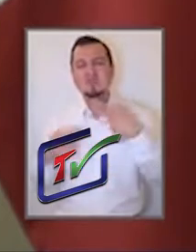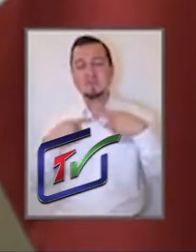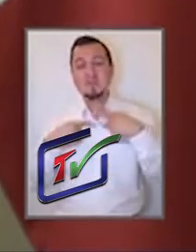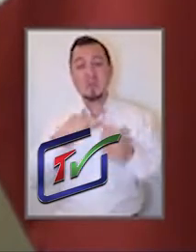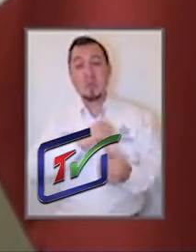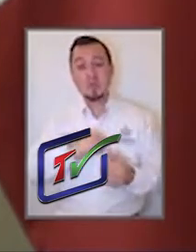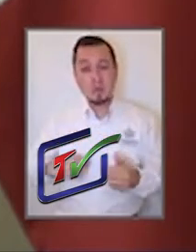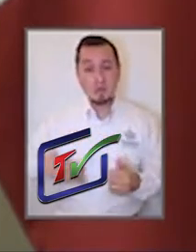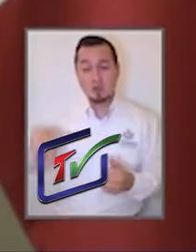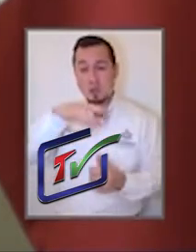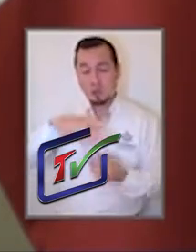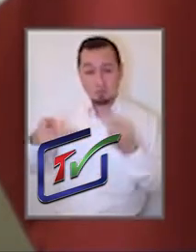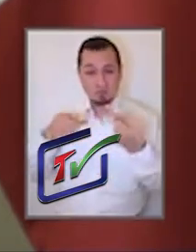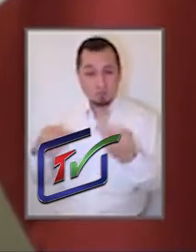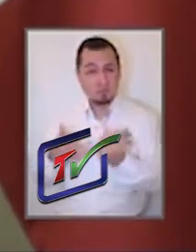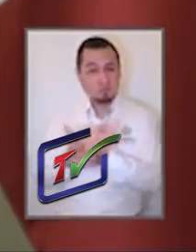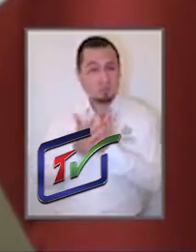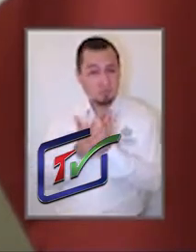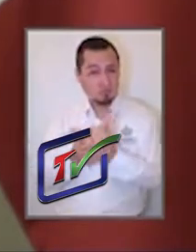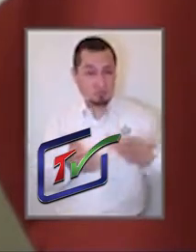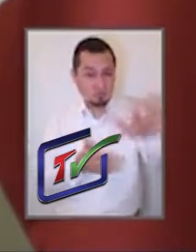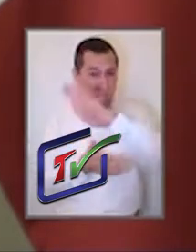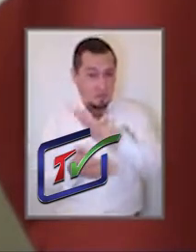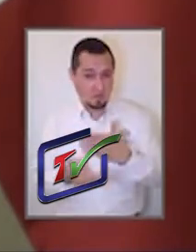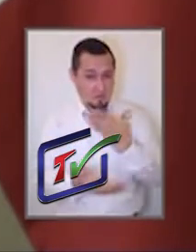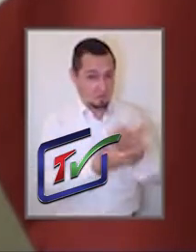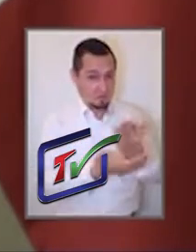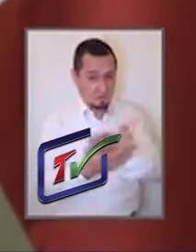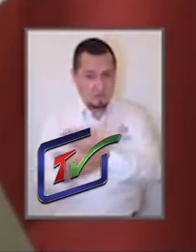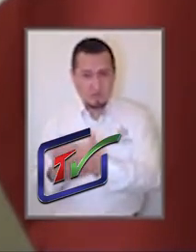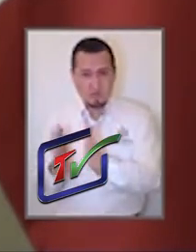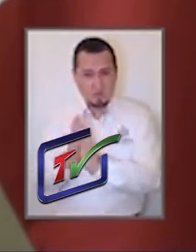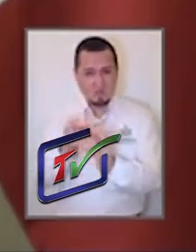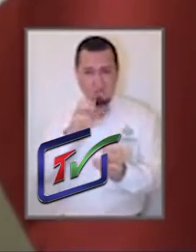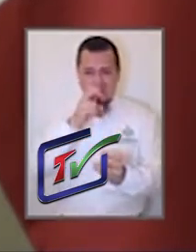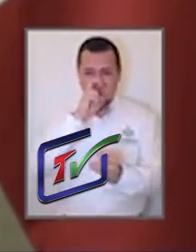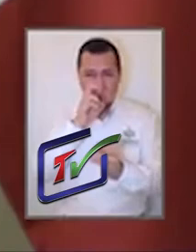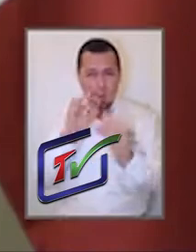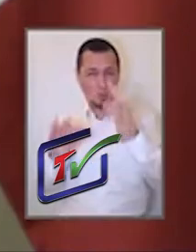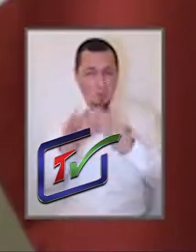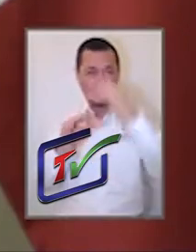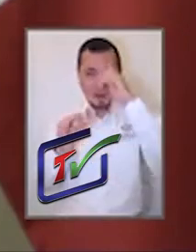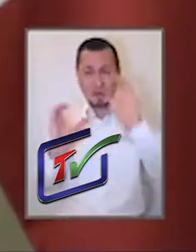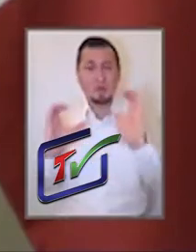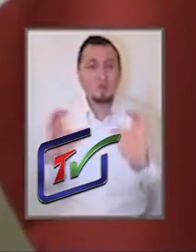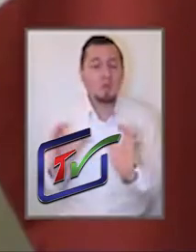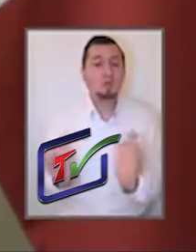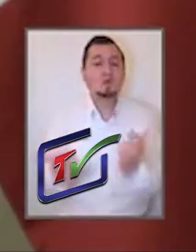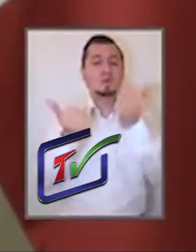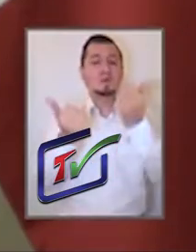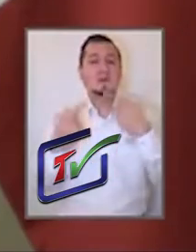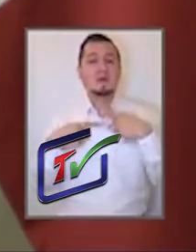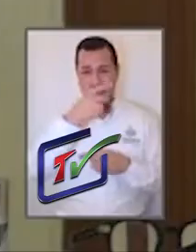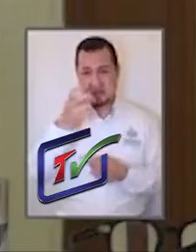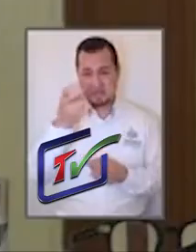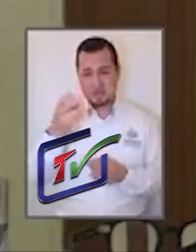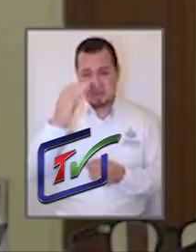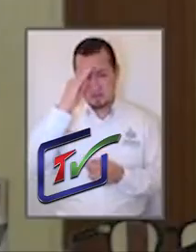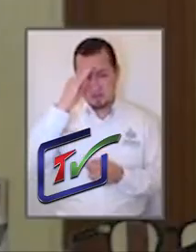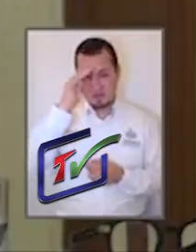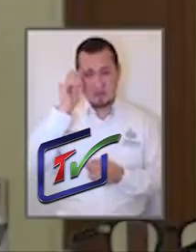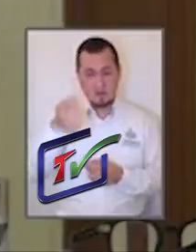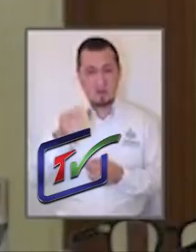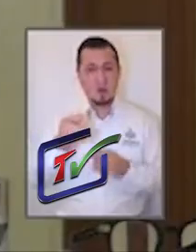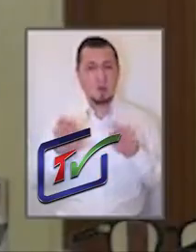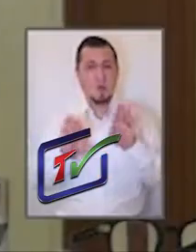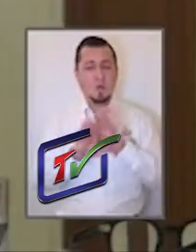la manera como los ayuntamientos, los gobiernos municipales nos ayuden a procesar estas decisiones, a supervisarlas. Que esto no